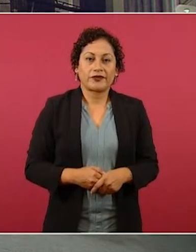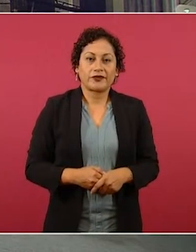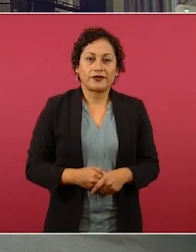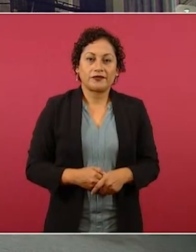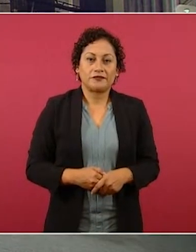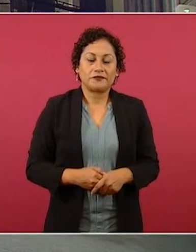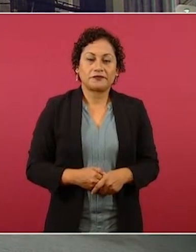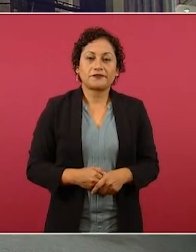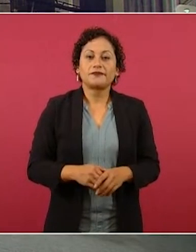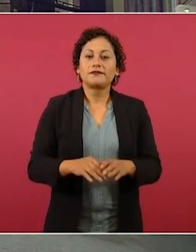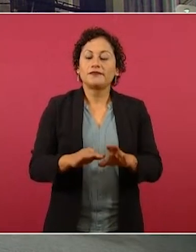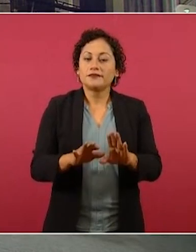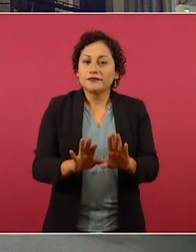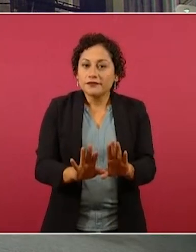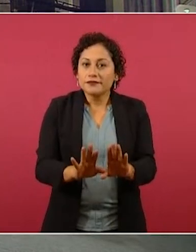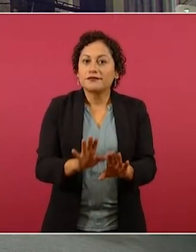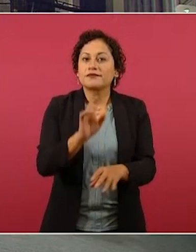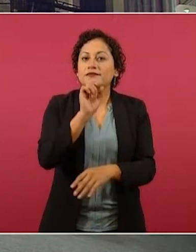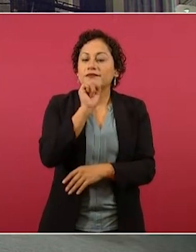y hablando